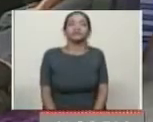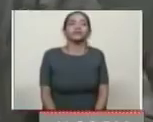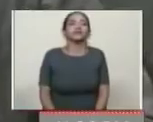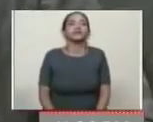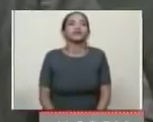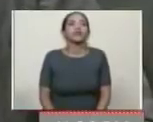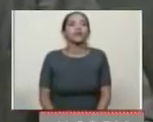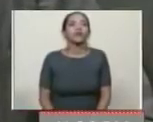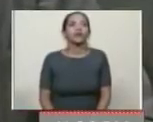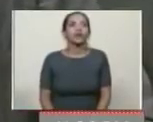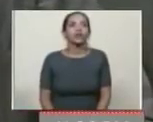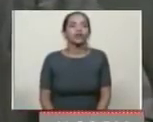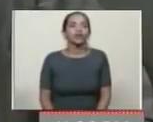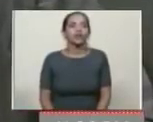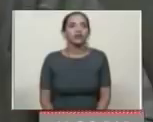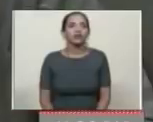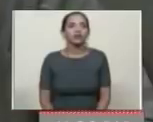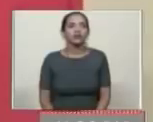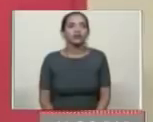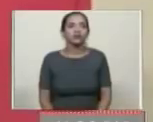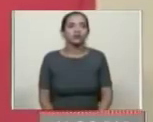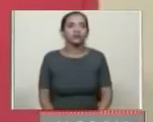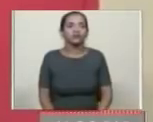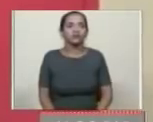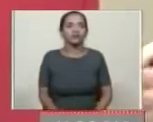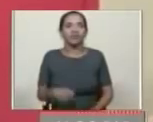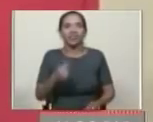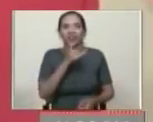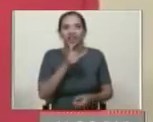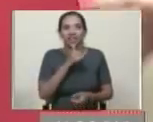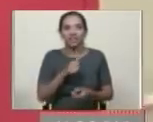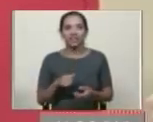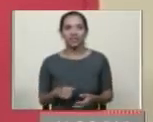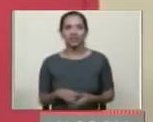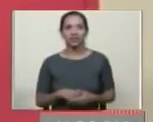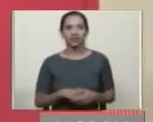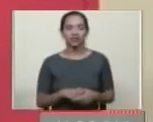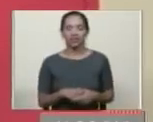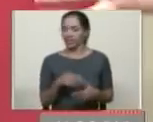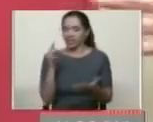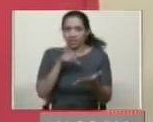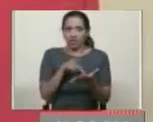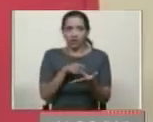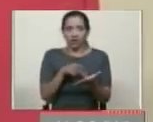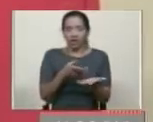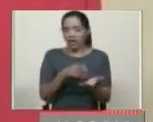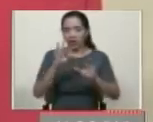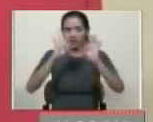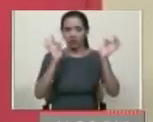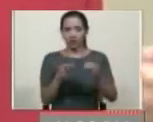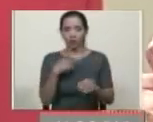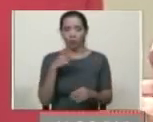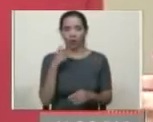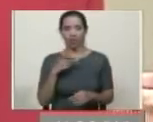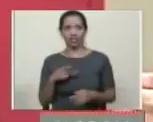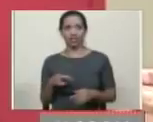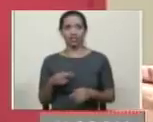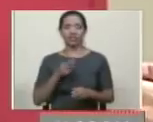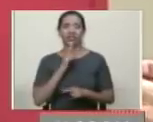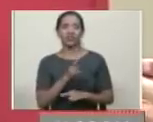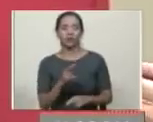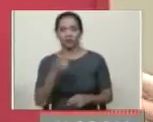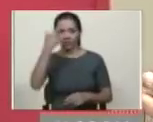¿vale la pena el troleo? ¿El troleo a quién? No, el troleo, de repente llega una figura política, dice la cosa, o sea, ¿se le responde